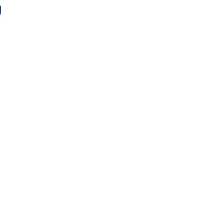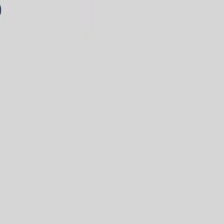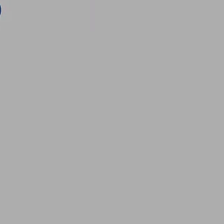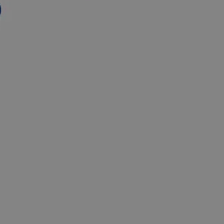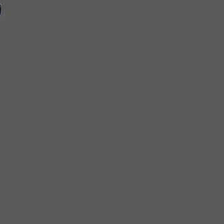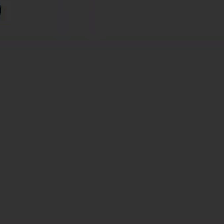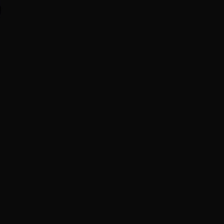¡Gracias!